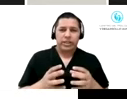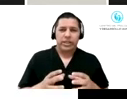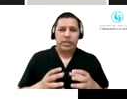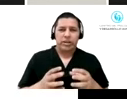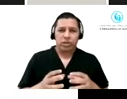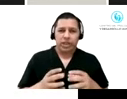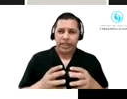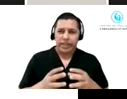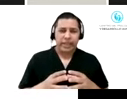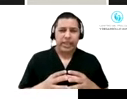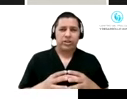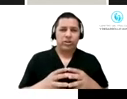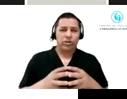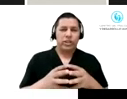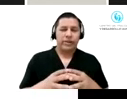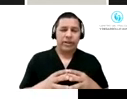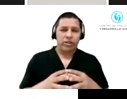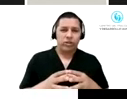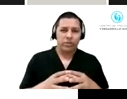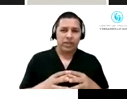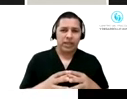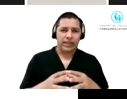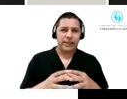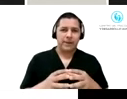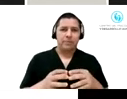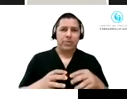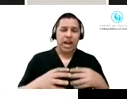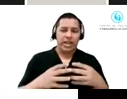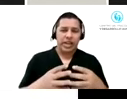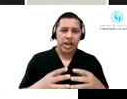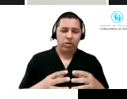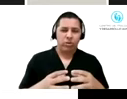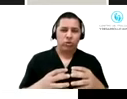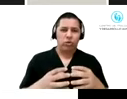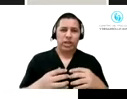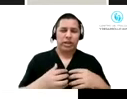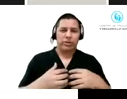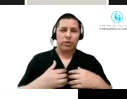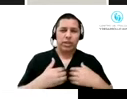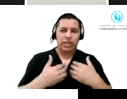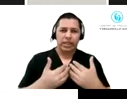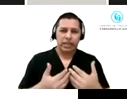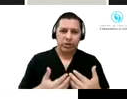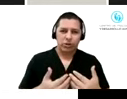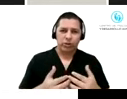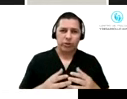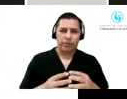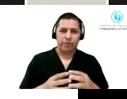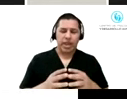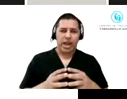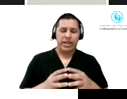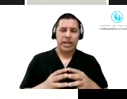de 5, 6, 7 años recibiendo estos mensajes allá cuando su cerebro está en